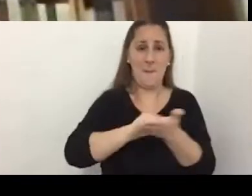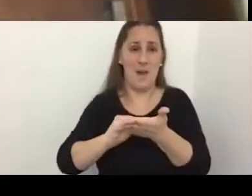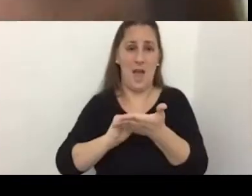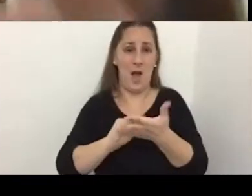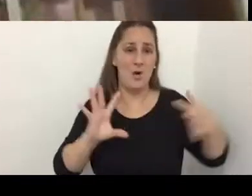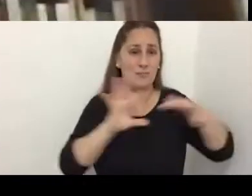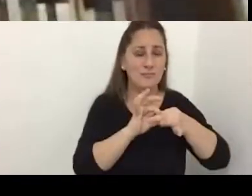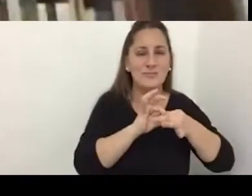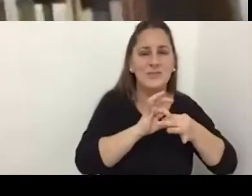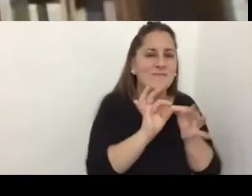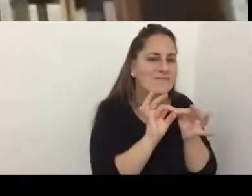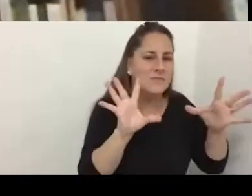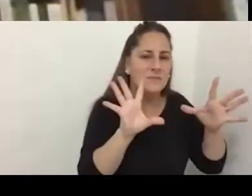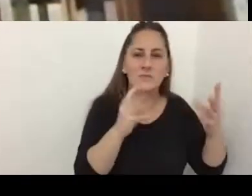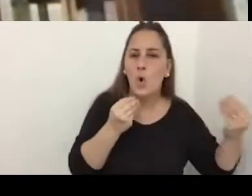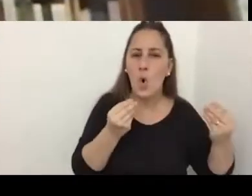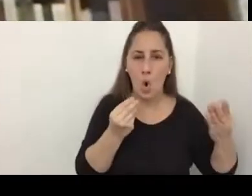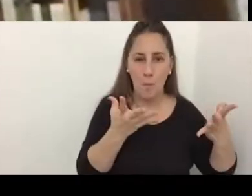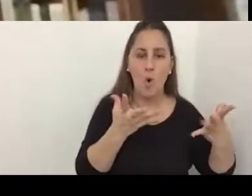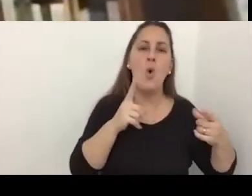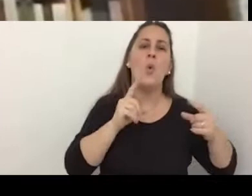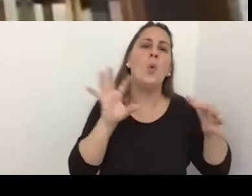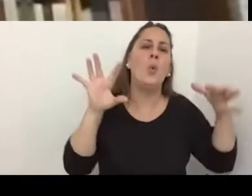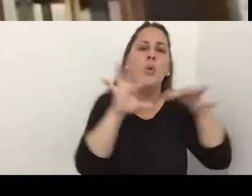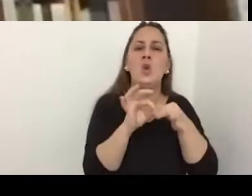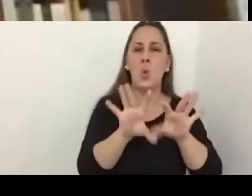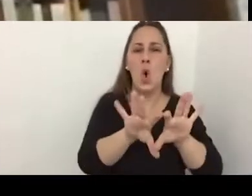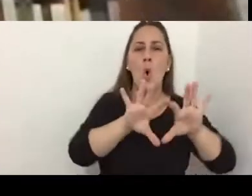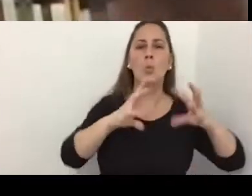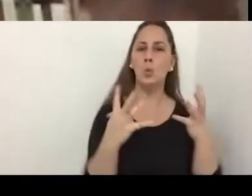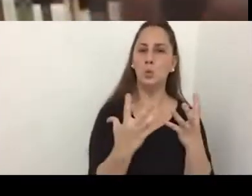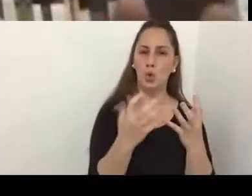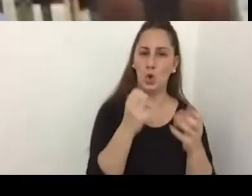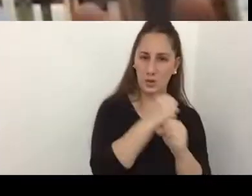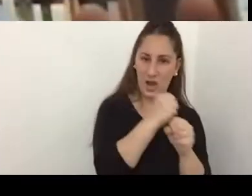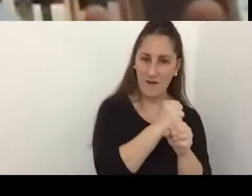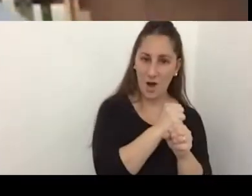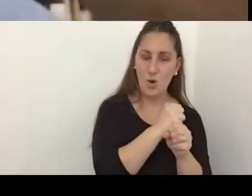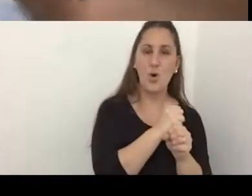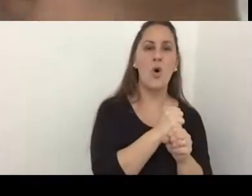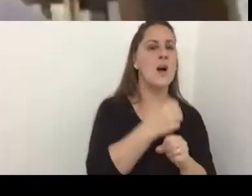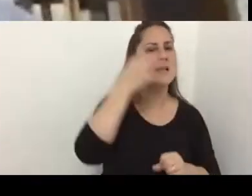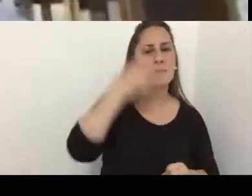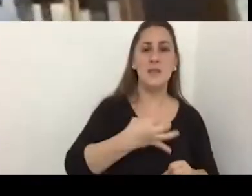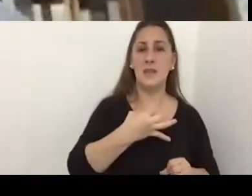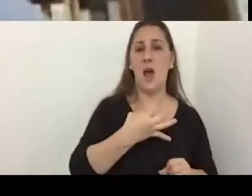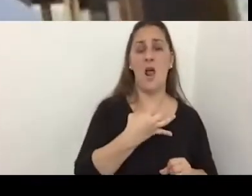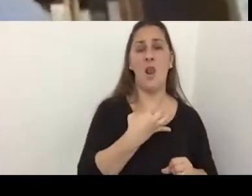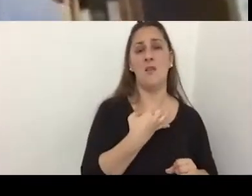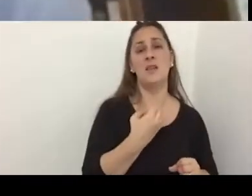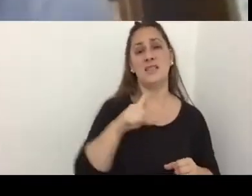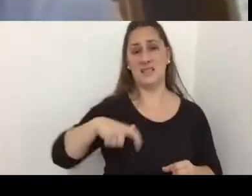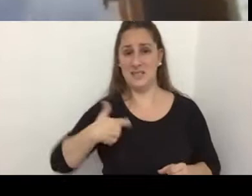de esas relaciones vinculadas al mundo del trabajo, que estrictamente las partes son la representación sindical y